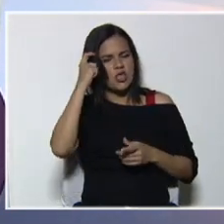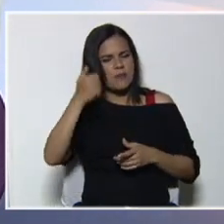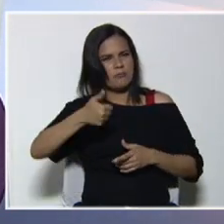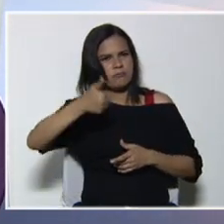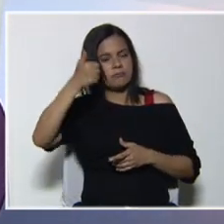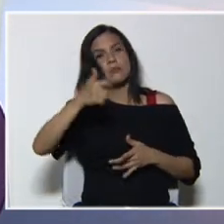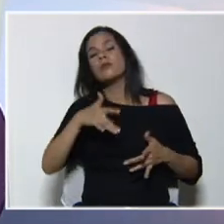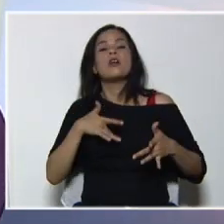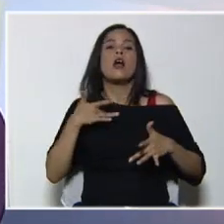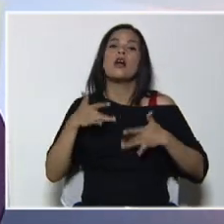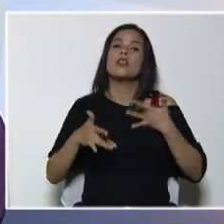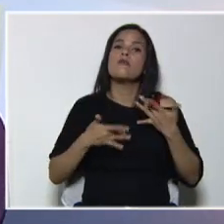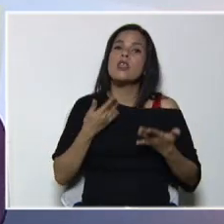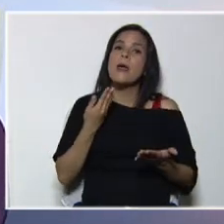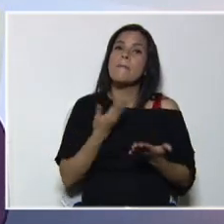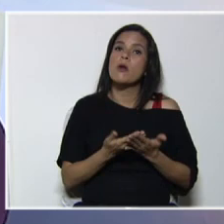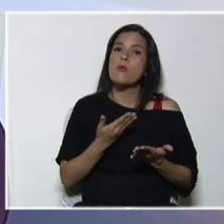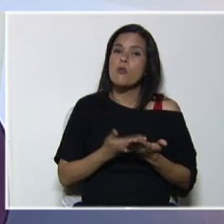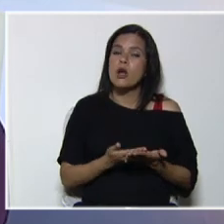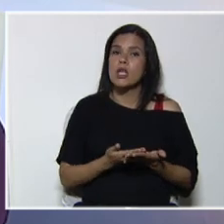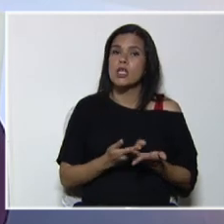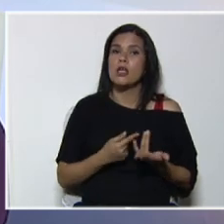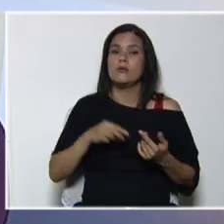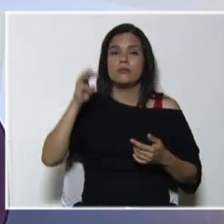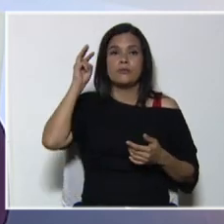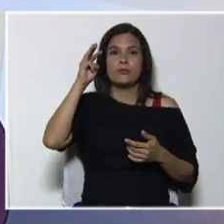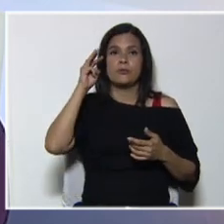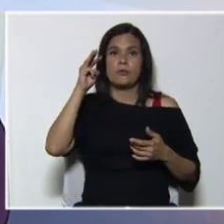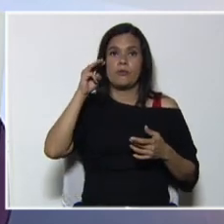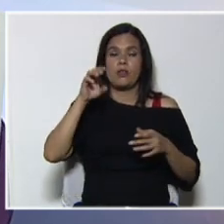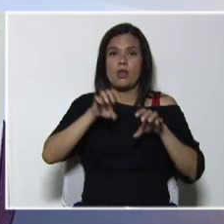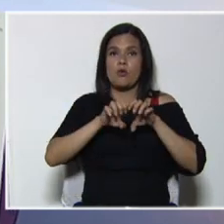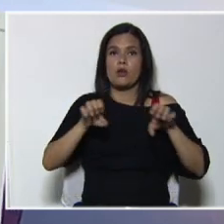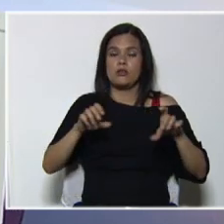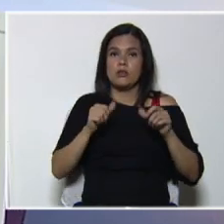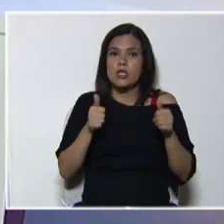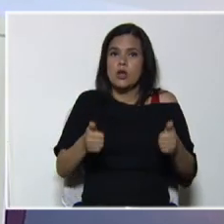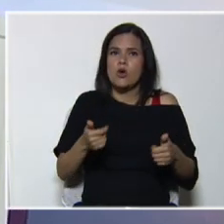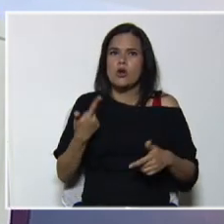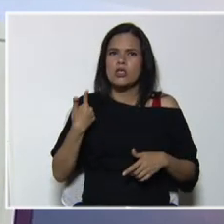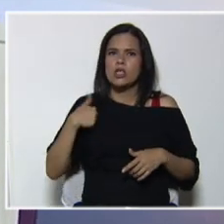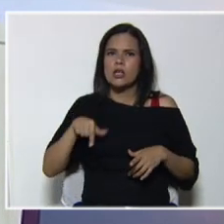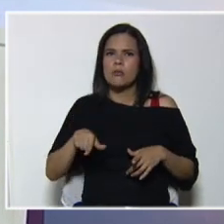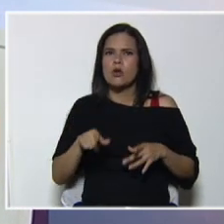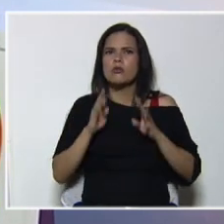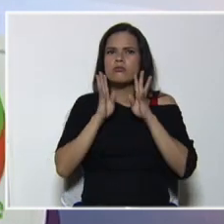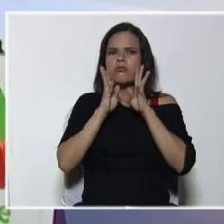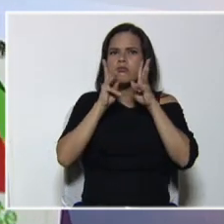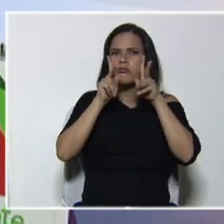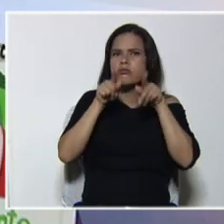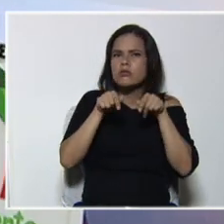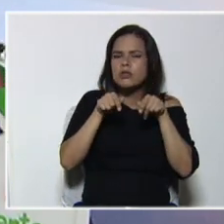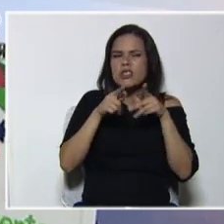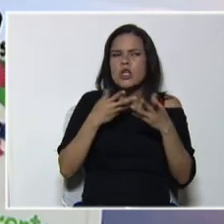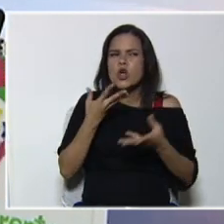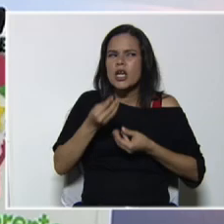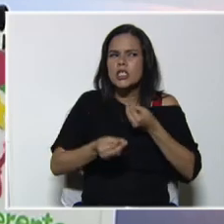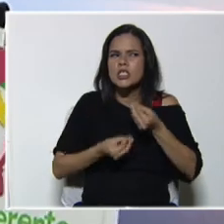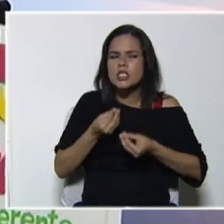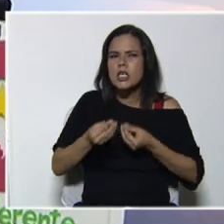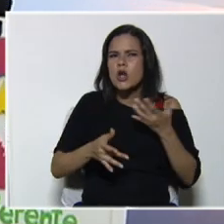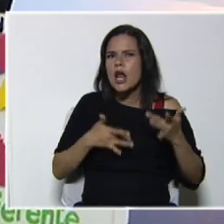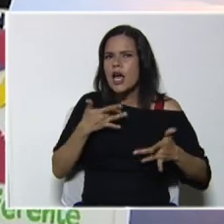actividades propuestas por la docente de inicial, hoy tenemos entonces lo que corresponde a la narración de lo que fueran las